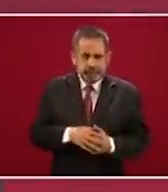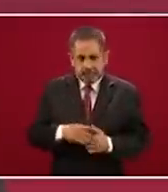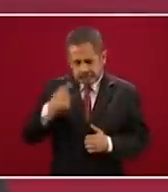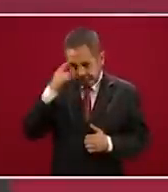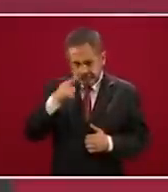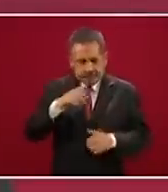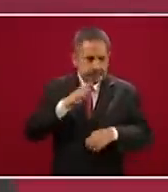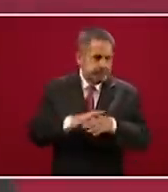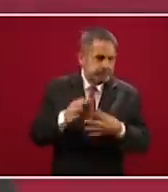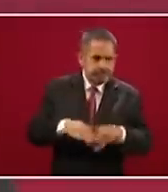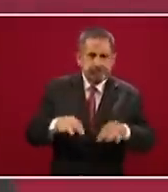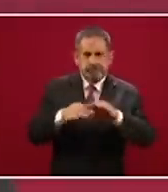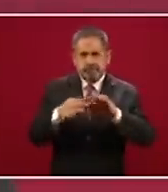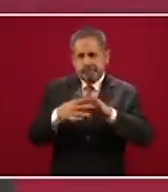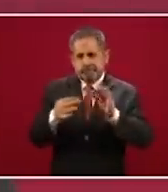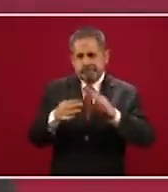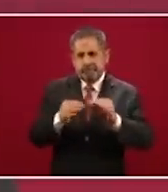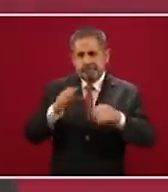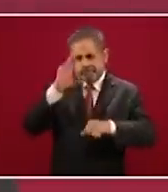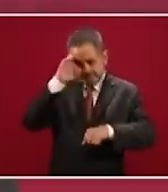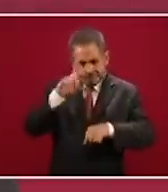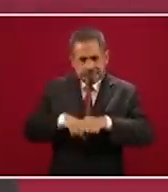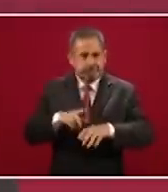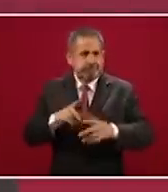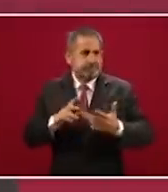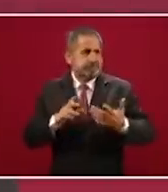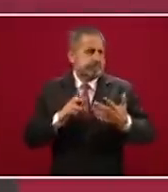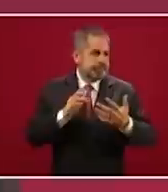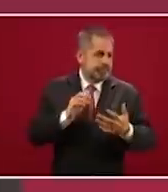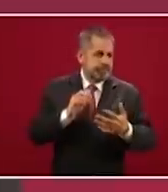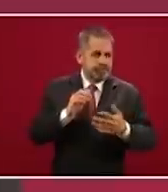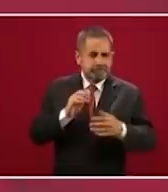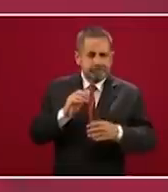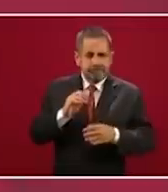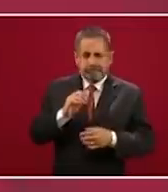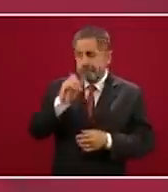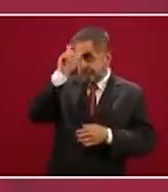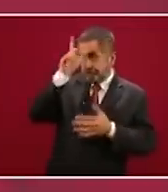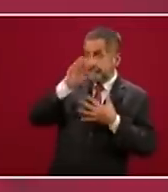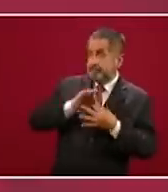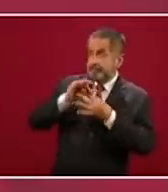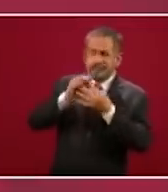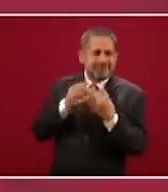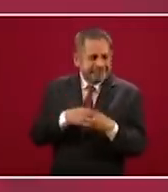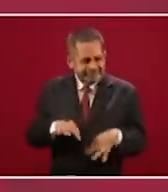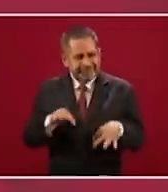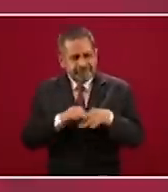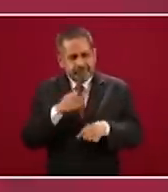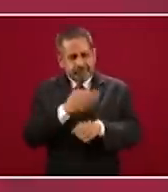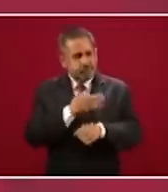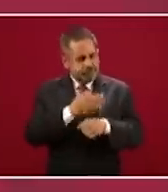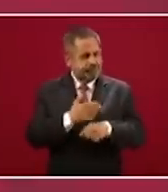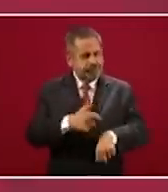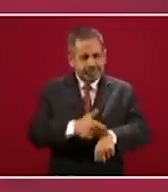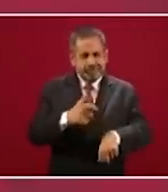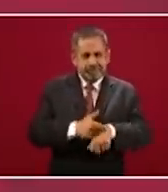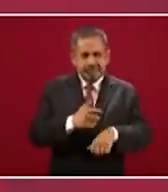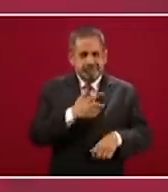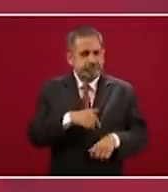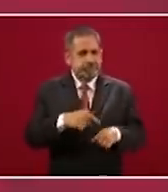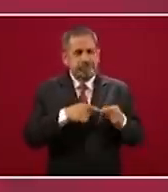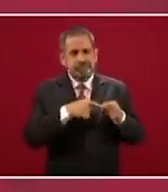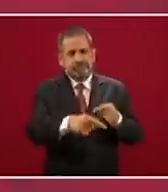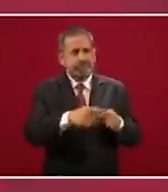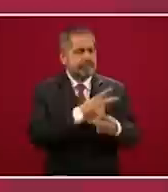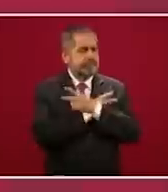fortalecer valores culturales, morales, espirituales, que se le dé tiempo, ahora que van a estar estas